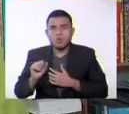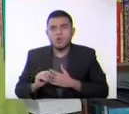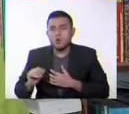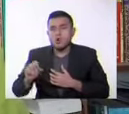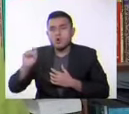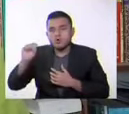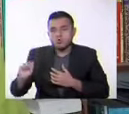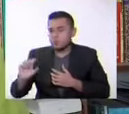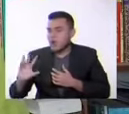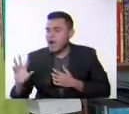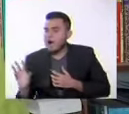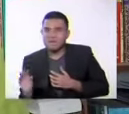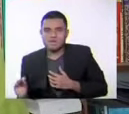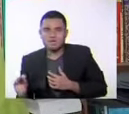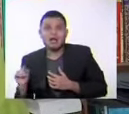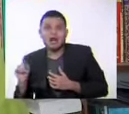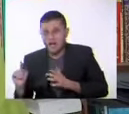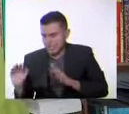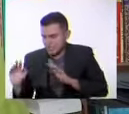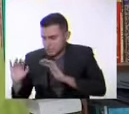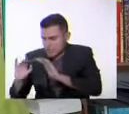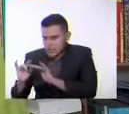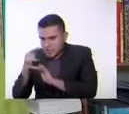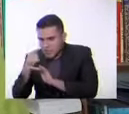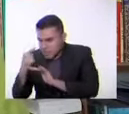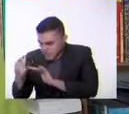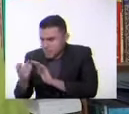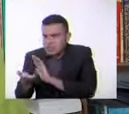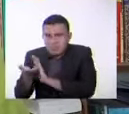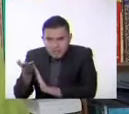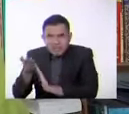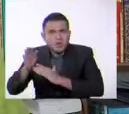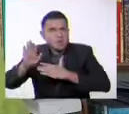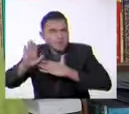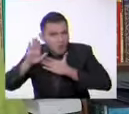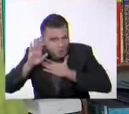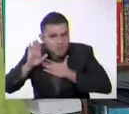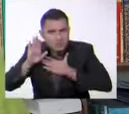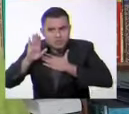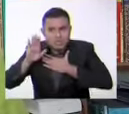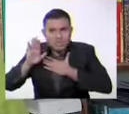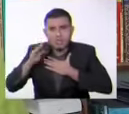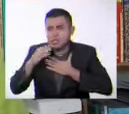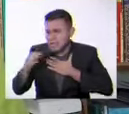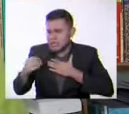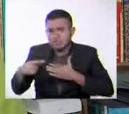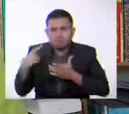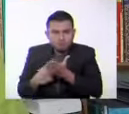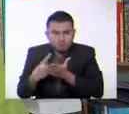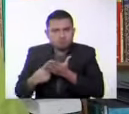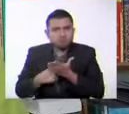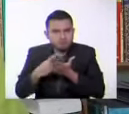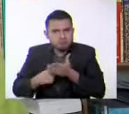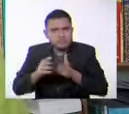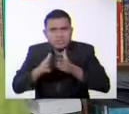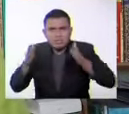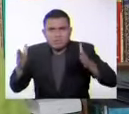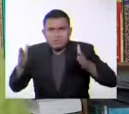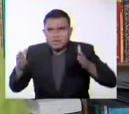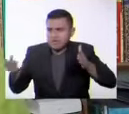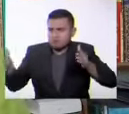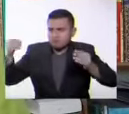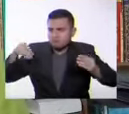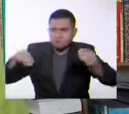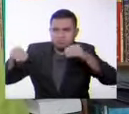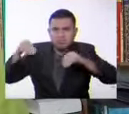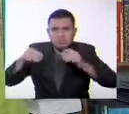se reúnen nuevamente para revisar los avances, los compromisos, y se amplían las discusiones para incluir la